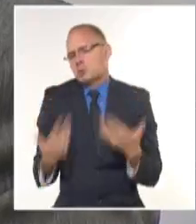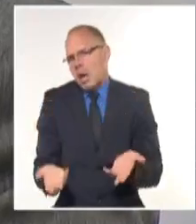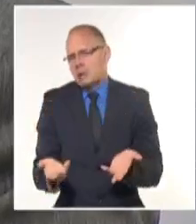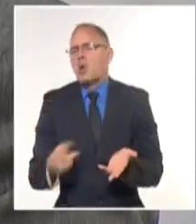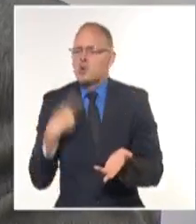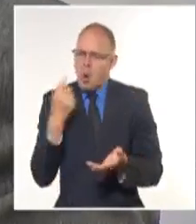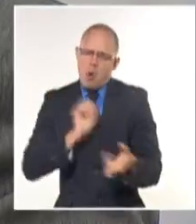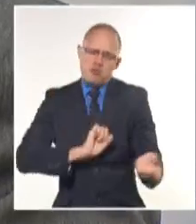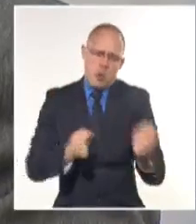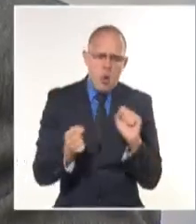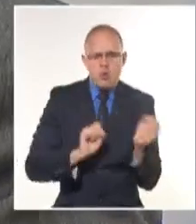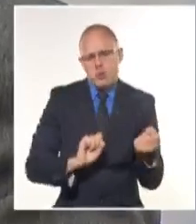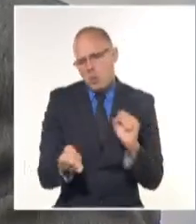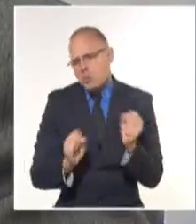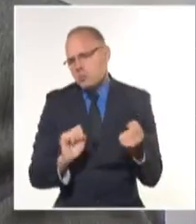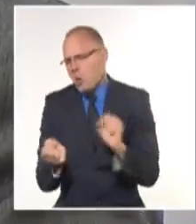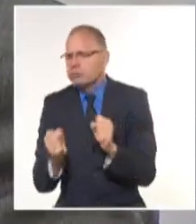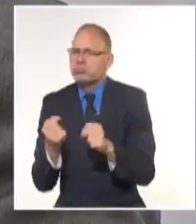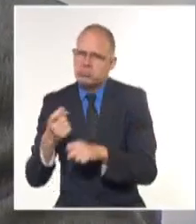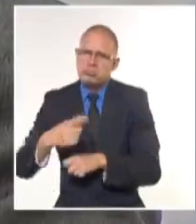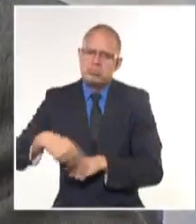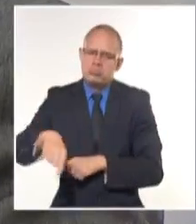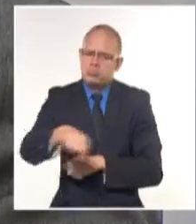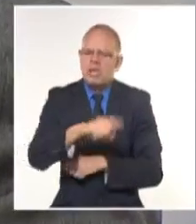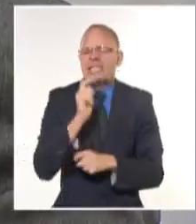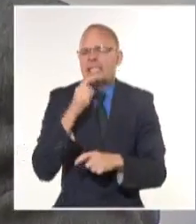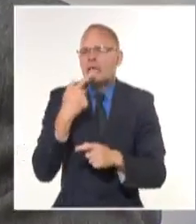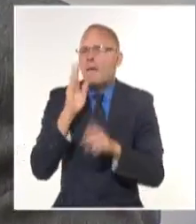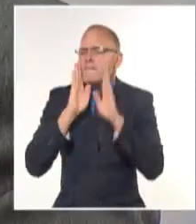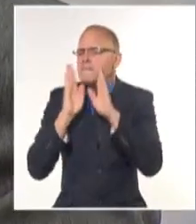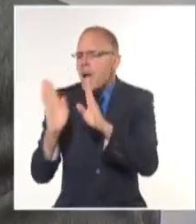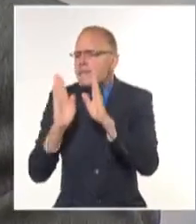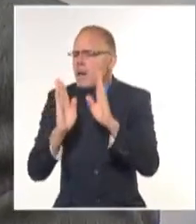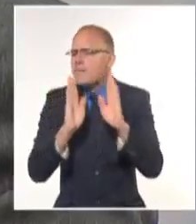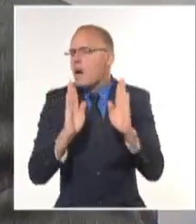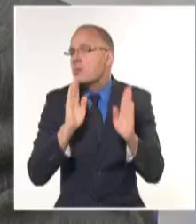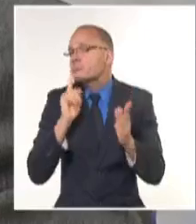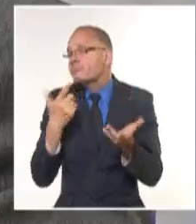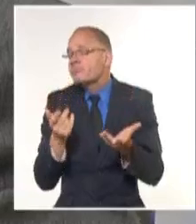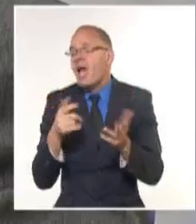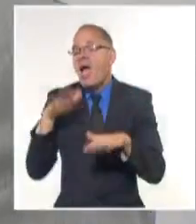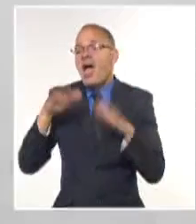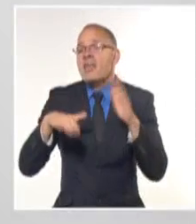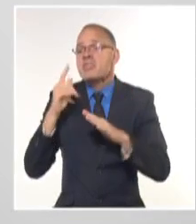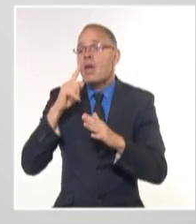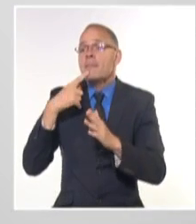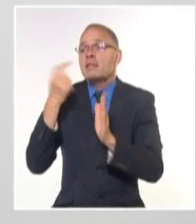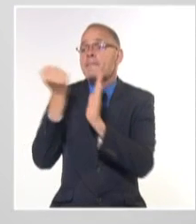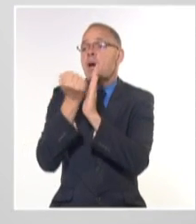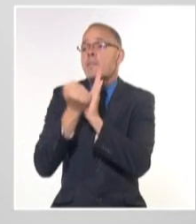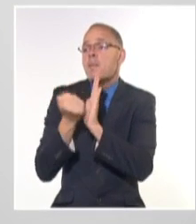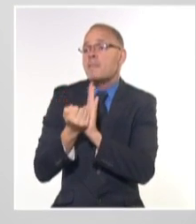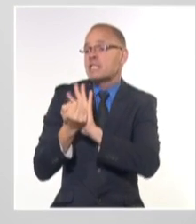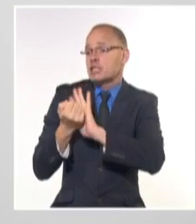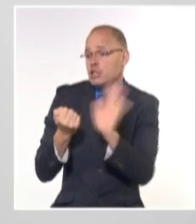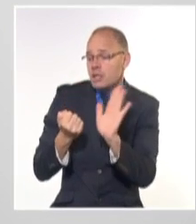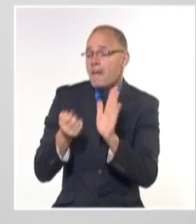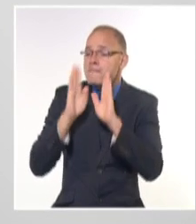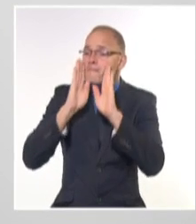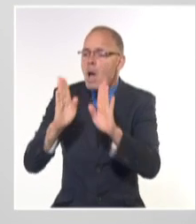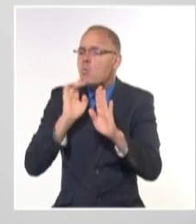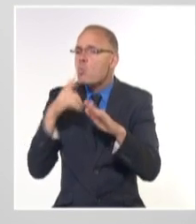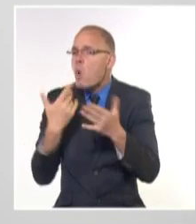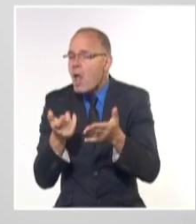y fundamentalmente las acciones tienen un carácter sectorializado. Se aprueban por una directiva de la fiscal y se dirigieron fundamentalmente a sectores